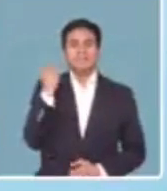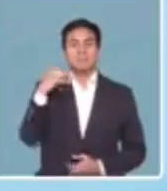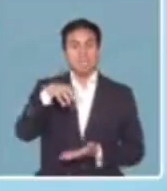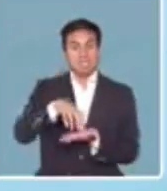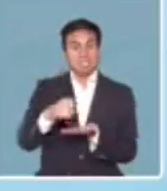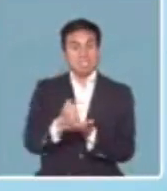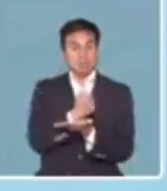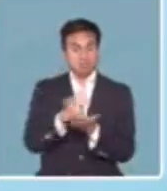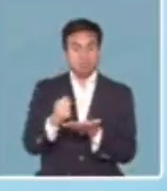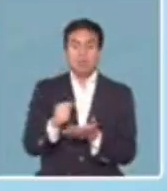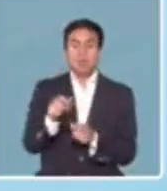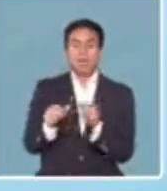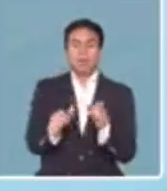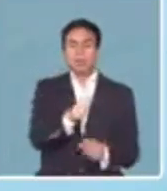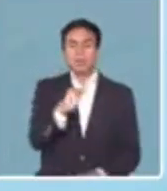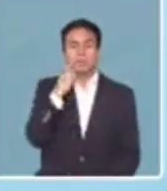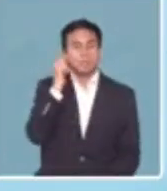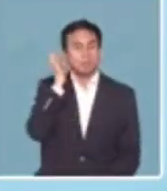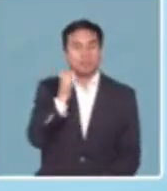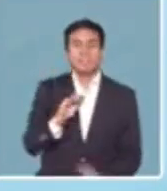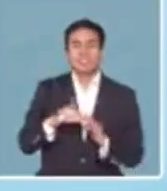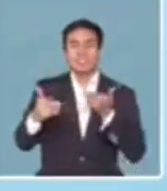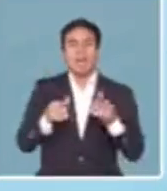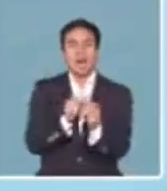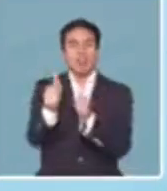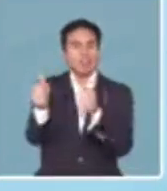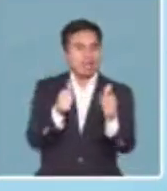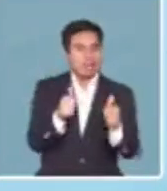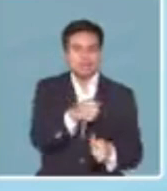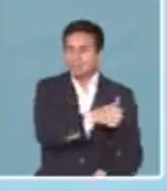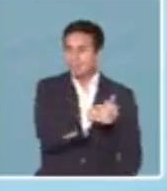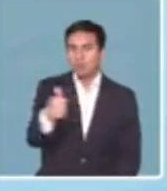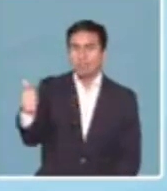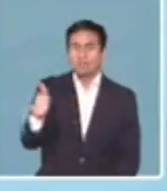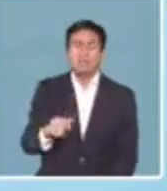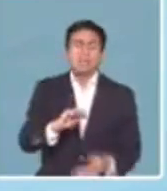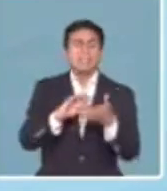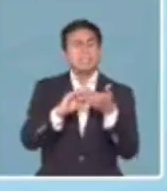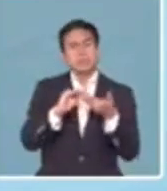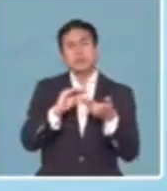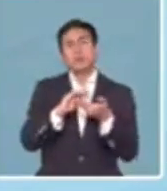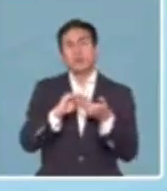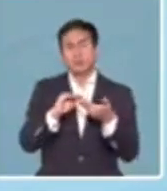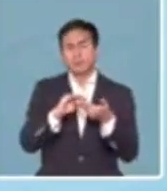Independencia, a todos y todas las vecinas, vecinos, autoridades. Disculpen